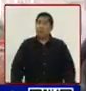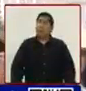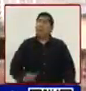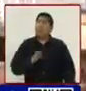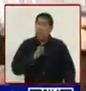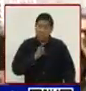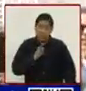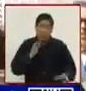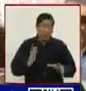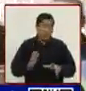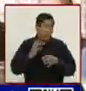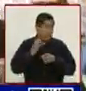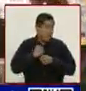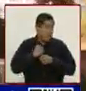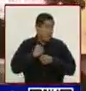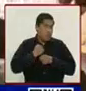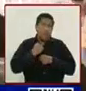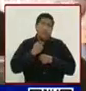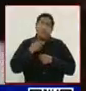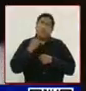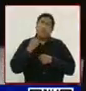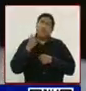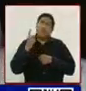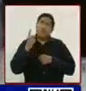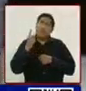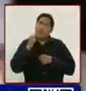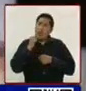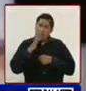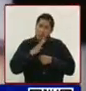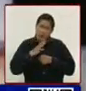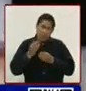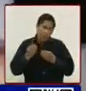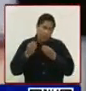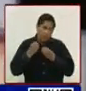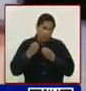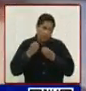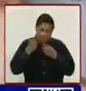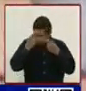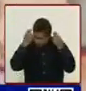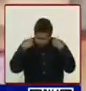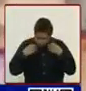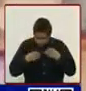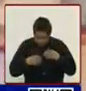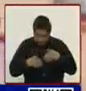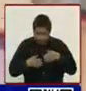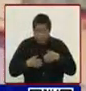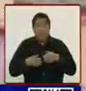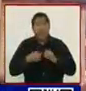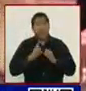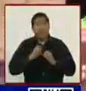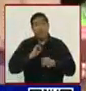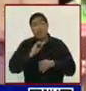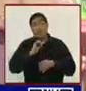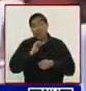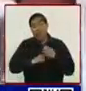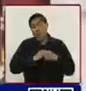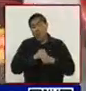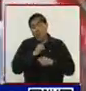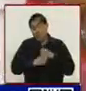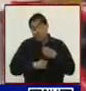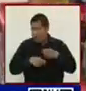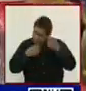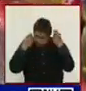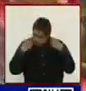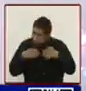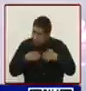Yo he recibido una bendición de una señora un año. Ella me puso una chuspita en el cuello y desde entonces yo todos los años regalo una